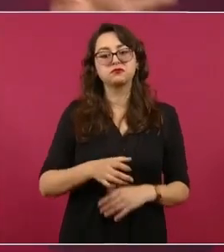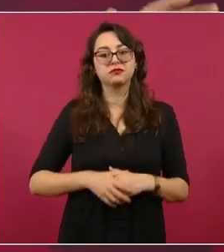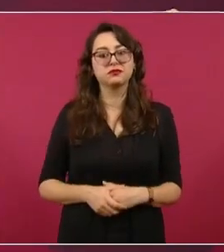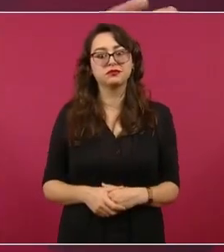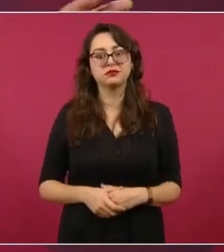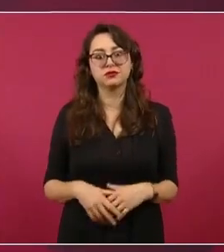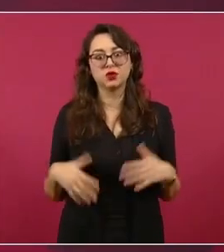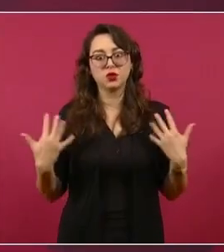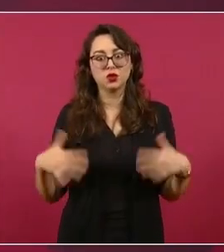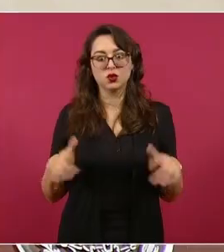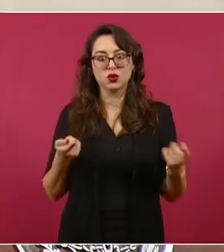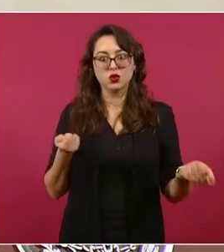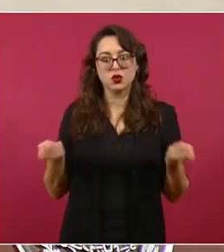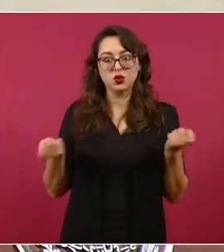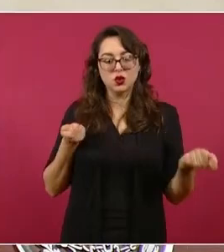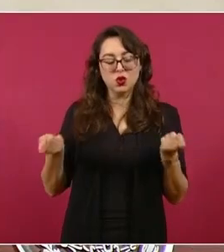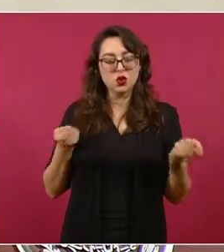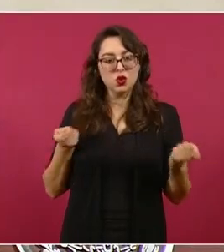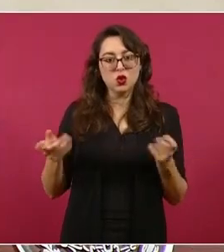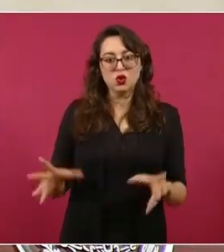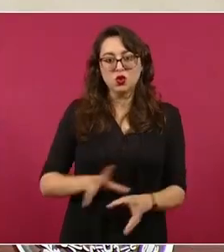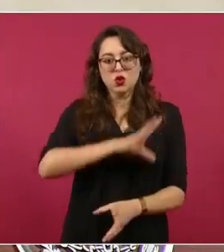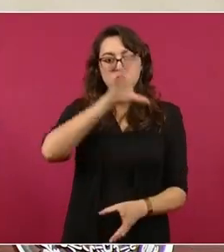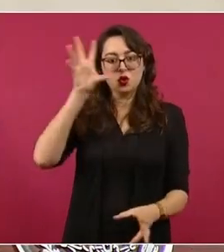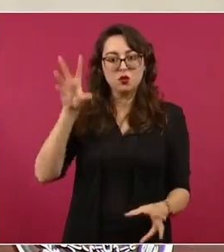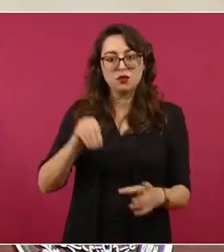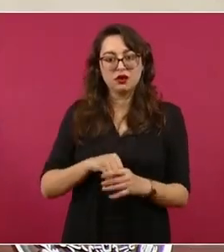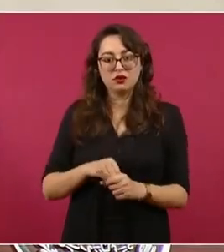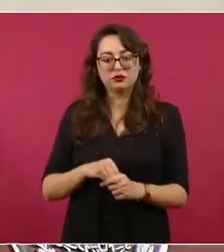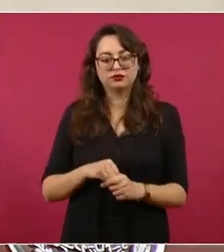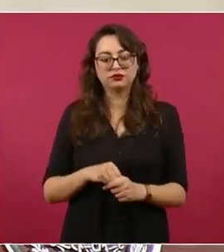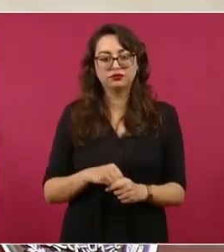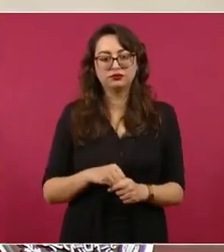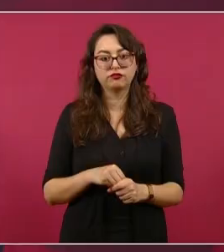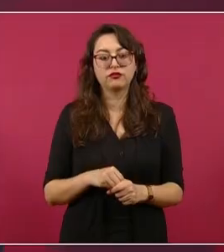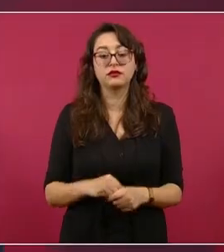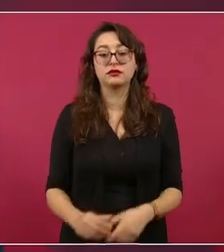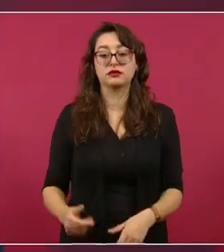Ellos mandaban, no eran el cuarto poder.